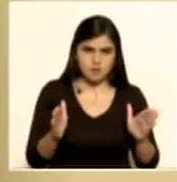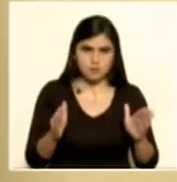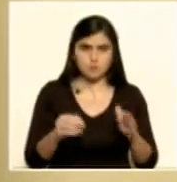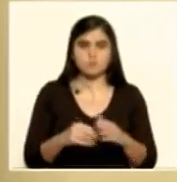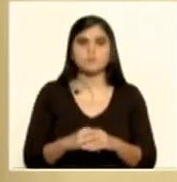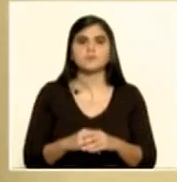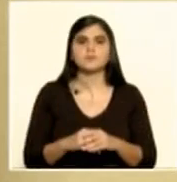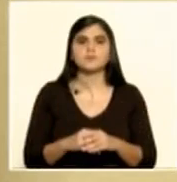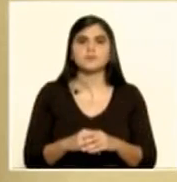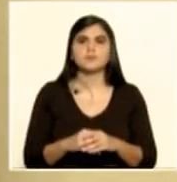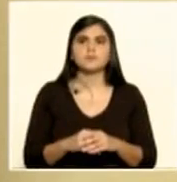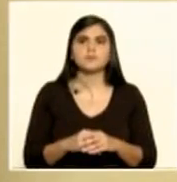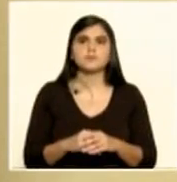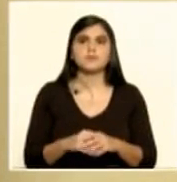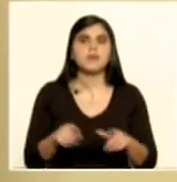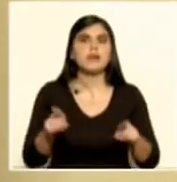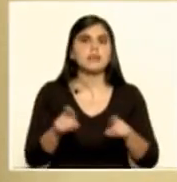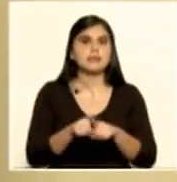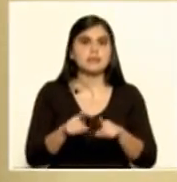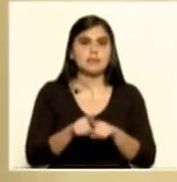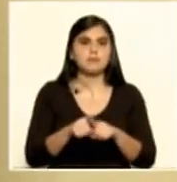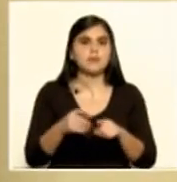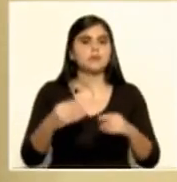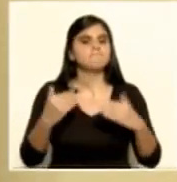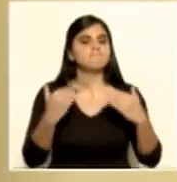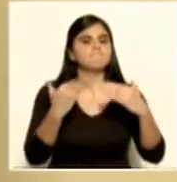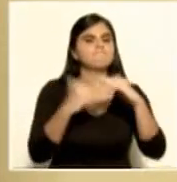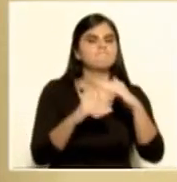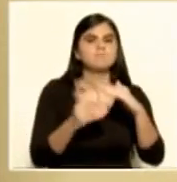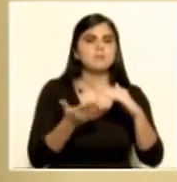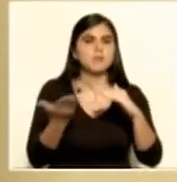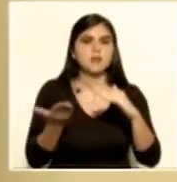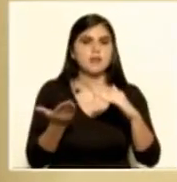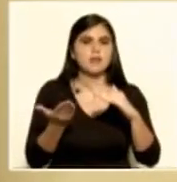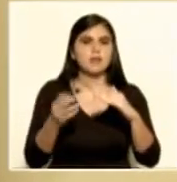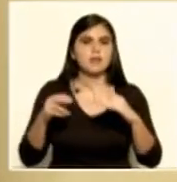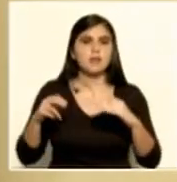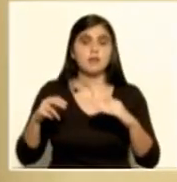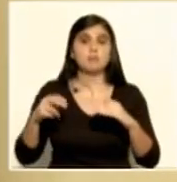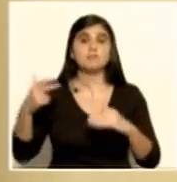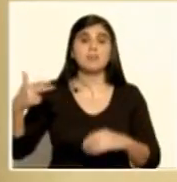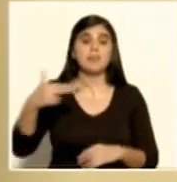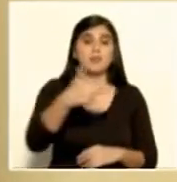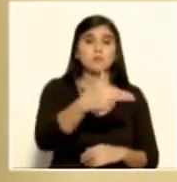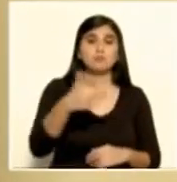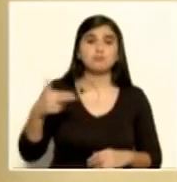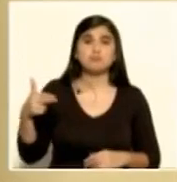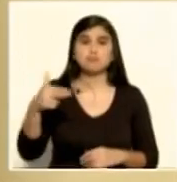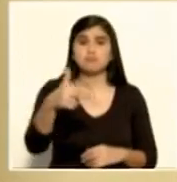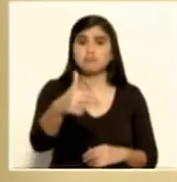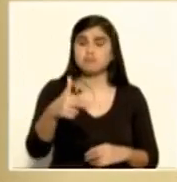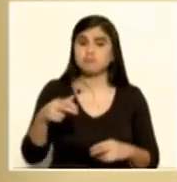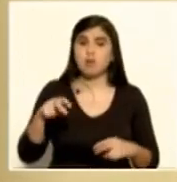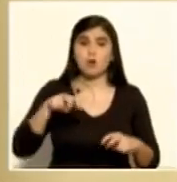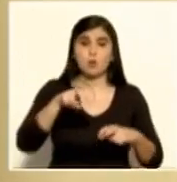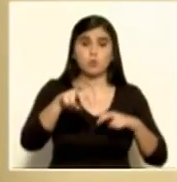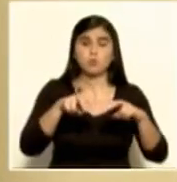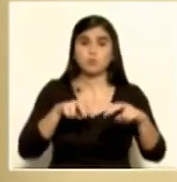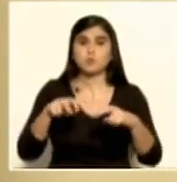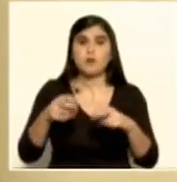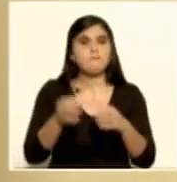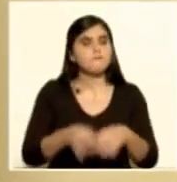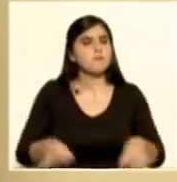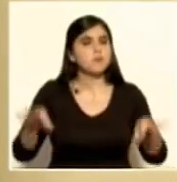y también vamos a restringir la circulación de vehículos en una forma muy importante, justamente ¿para